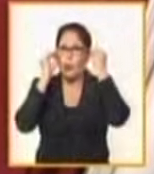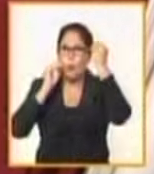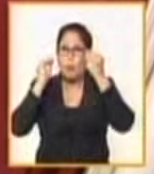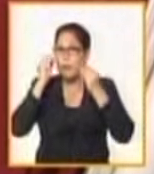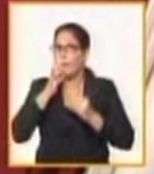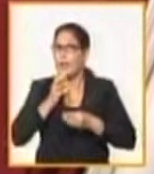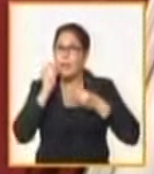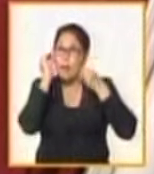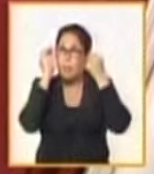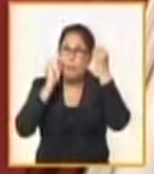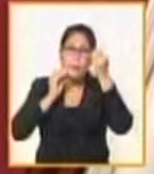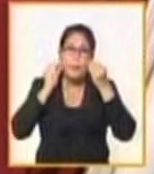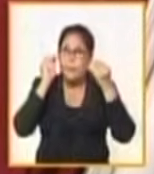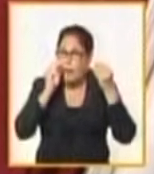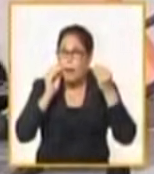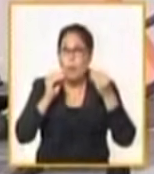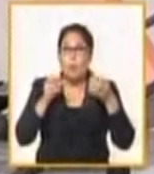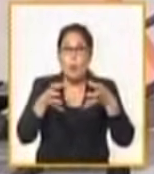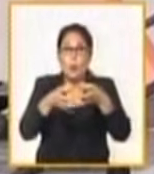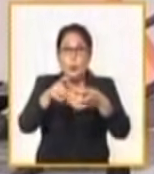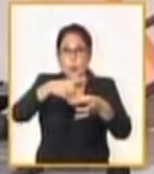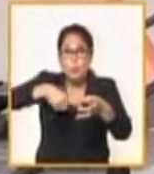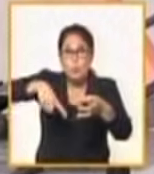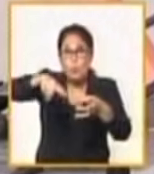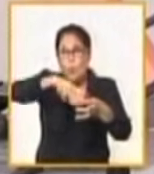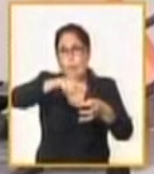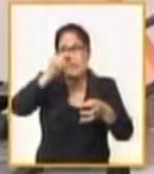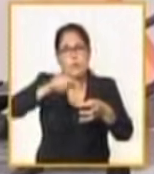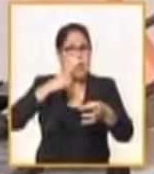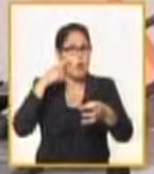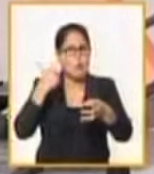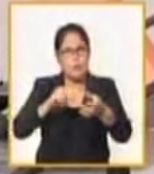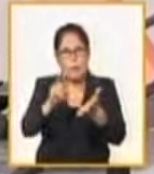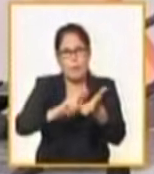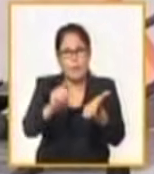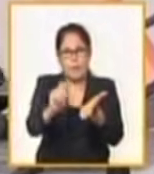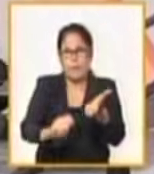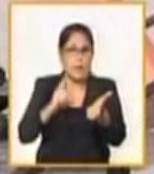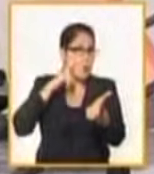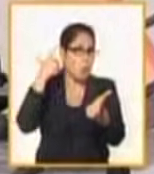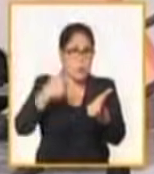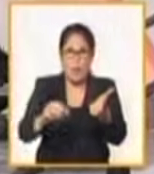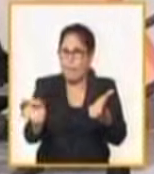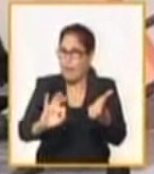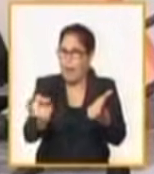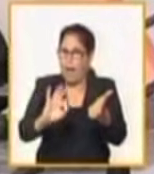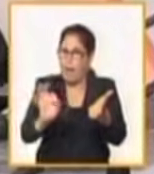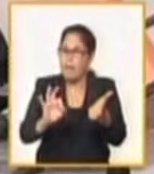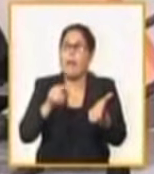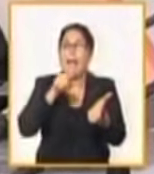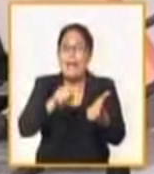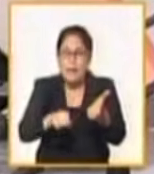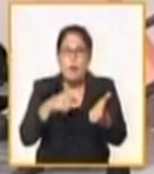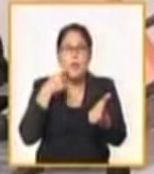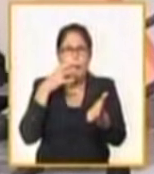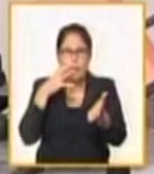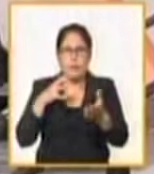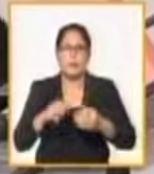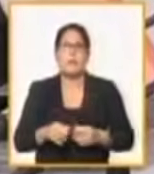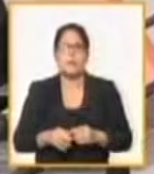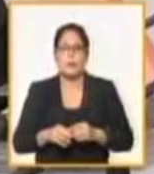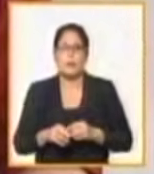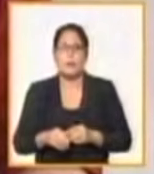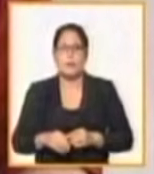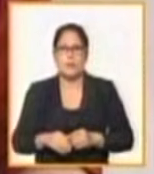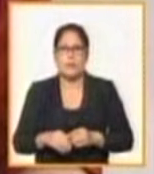porque aquella masa de analfabetos o de personas que todavía no habían tenido acceso a la cultura, tuvieran esa posibilidad.